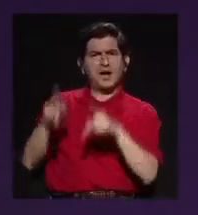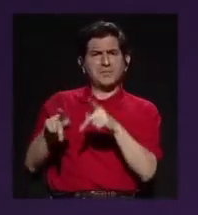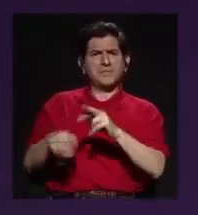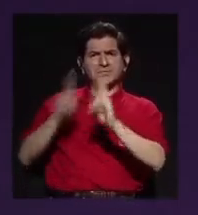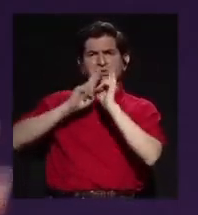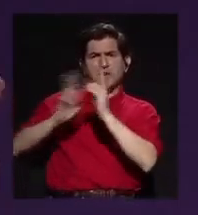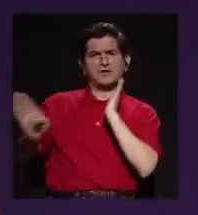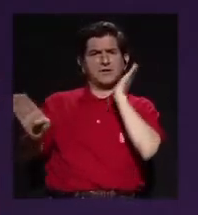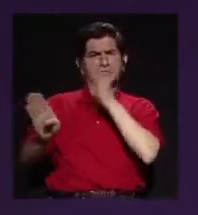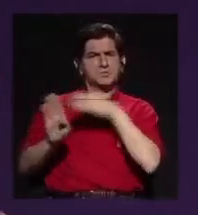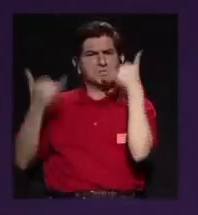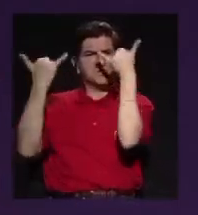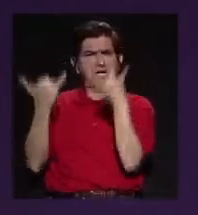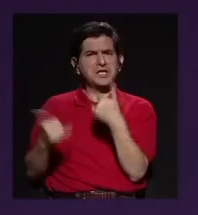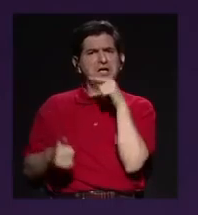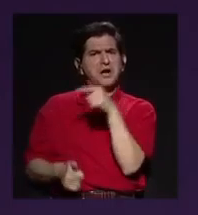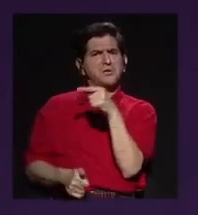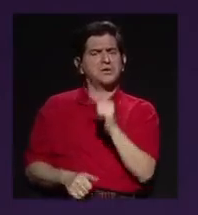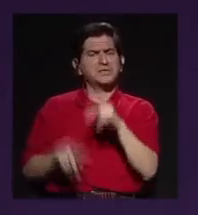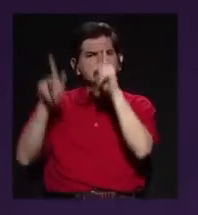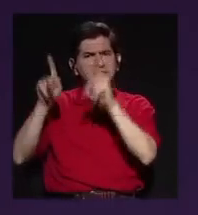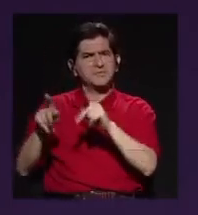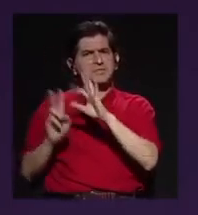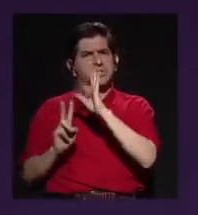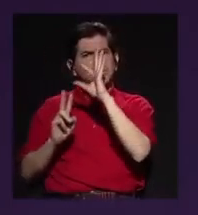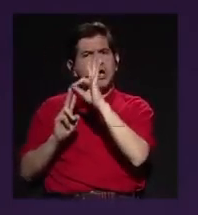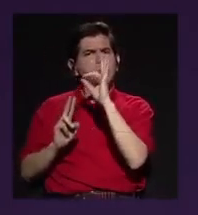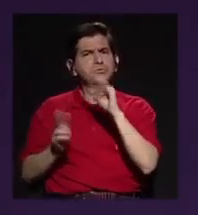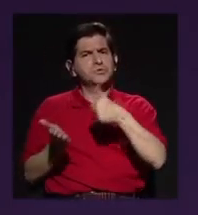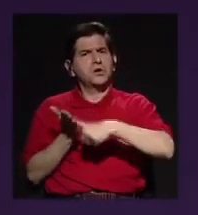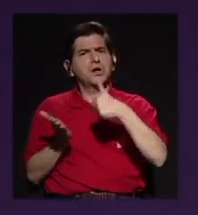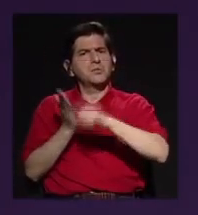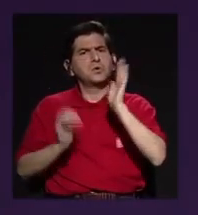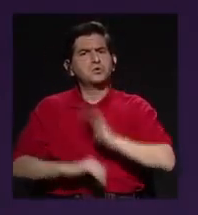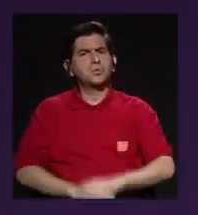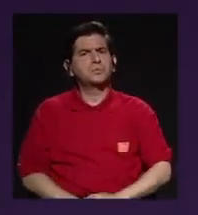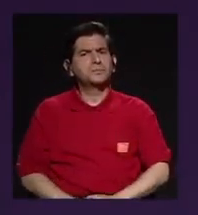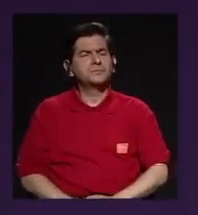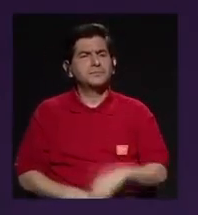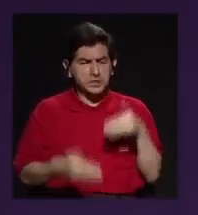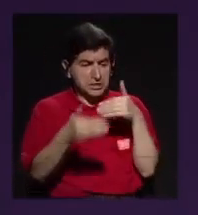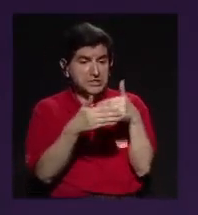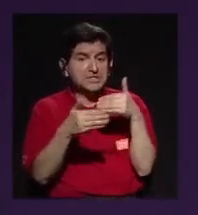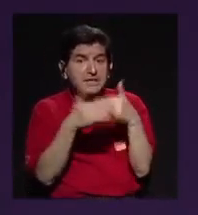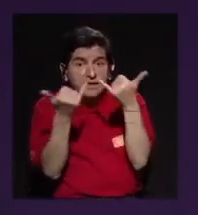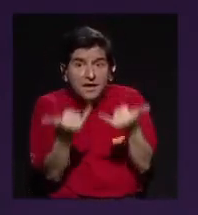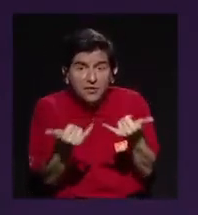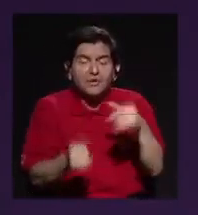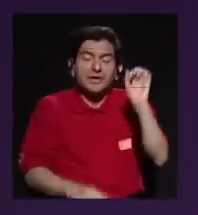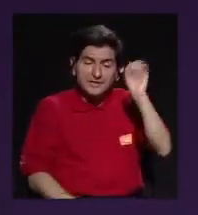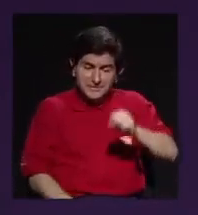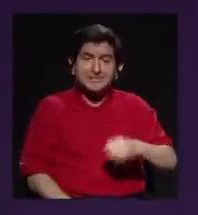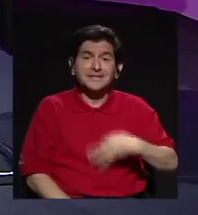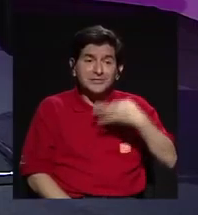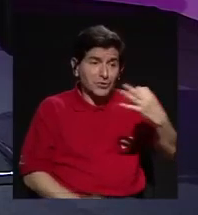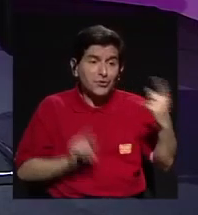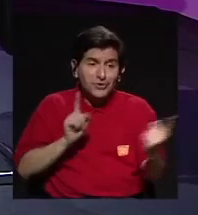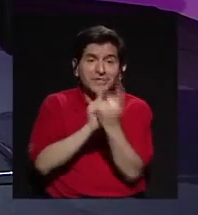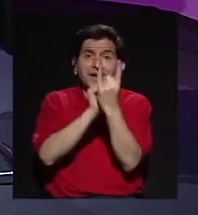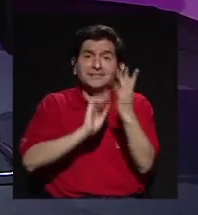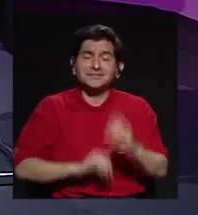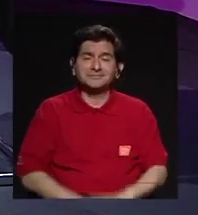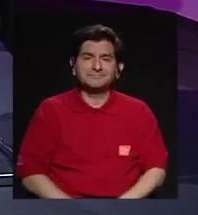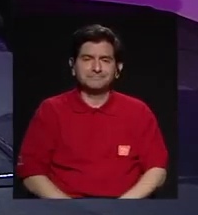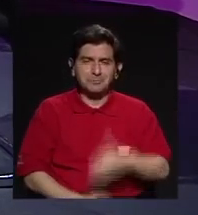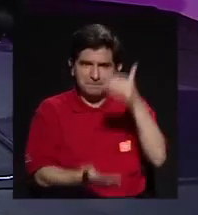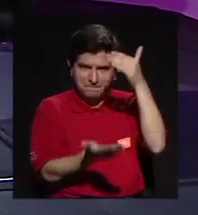respondido directamente y ahora son alternativa electoral. Y que están ahí inmediatos. Y están además en la cotidianidad. En la cotidianidad.